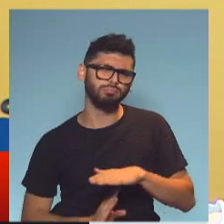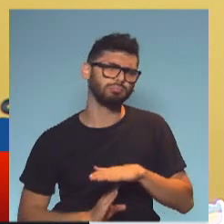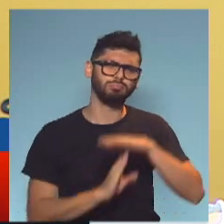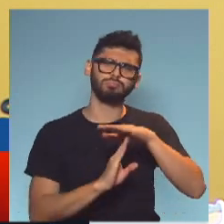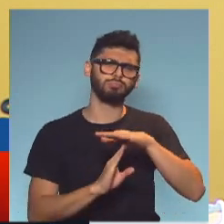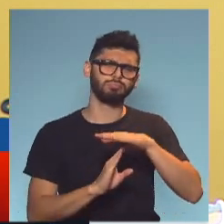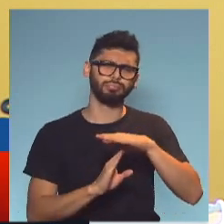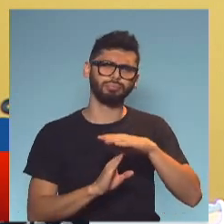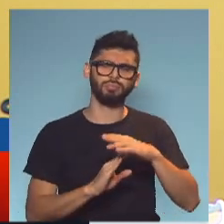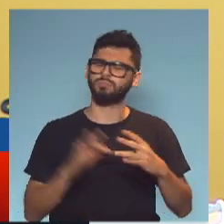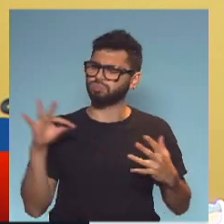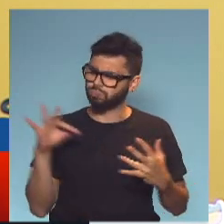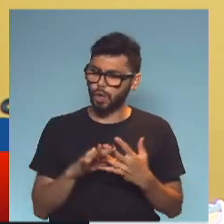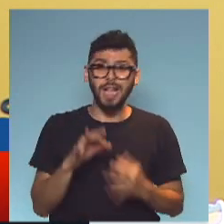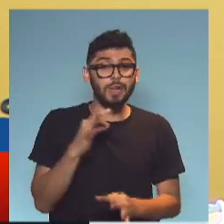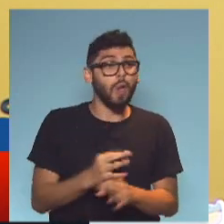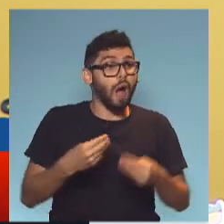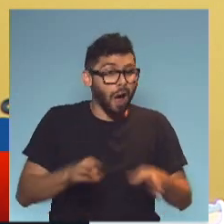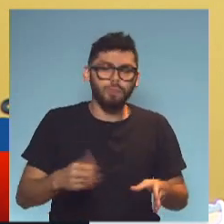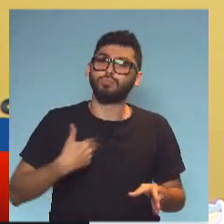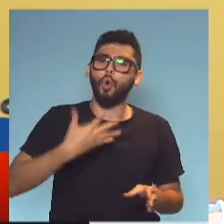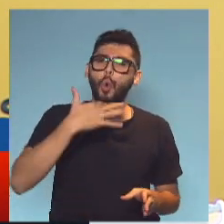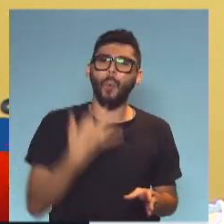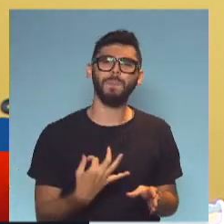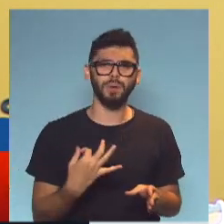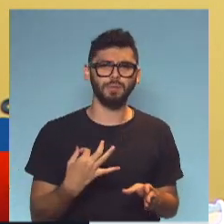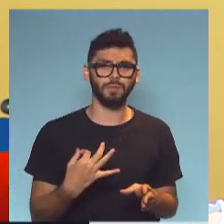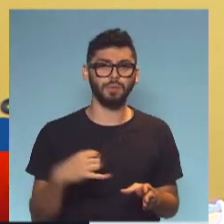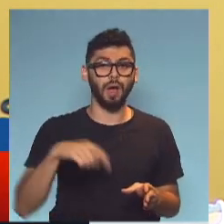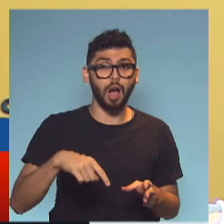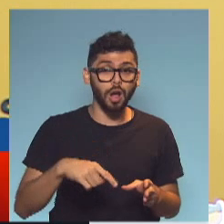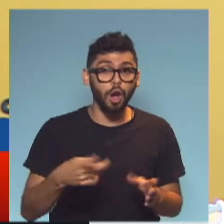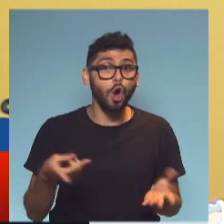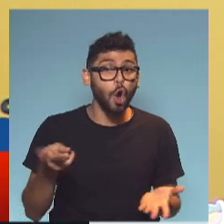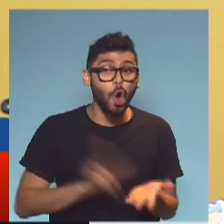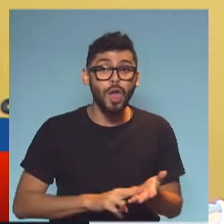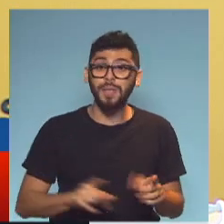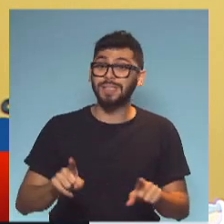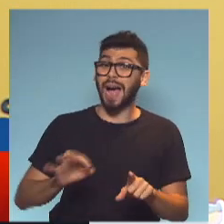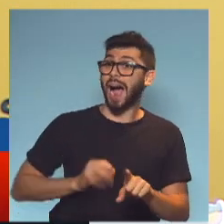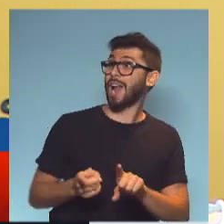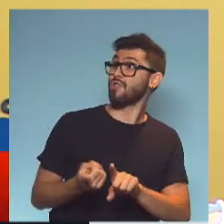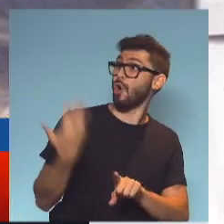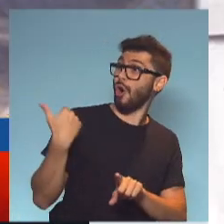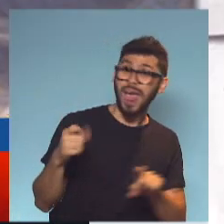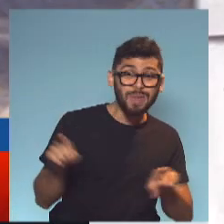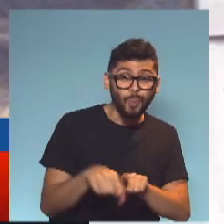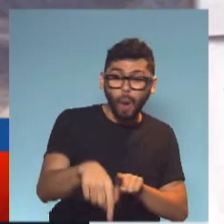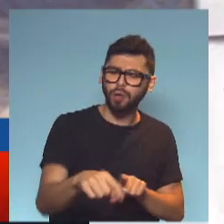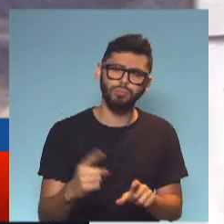Nos comprometimos a empezar las clases y cumplimos. No podemos volver a tener un año como el año pasado sin los chicos en las